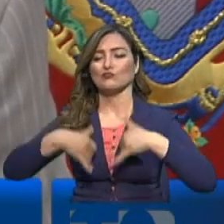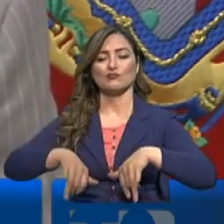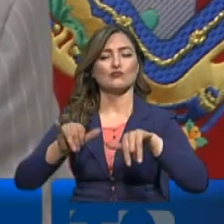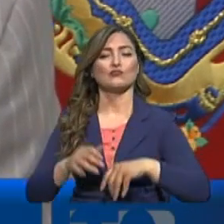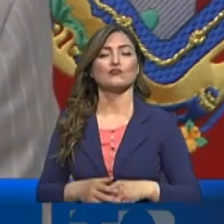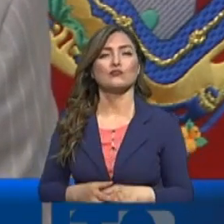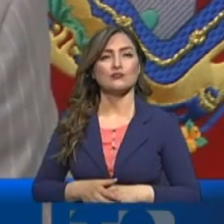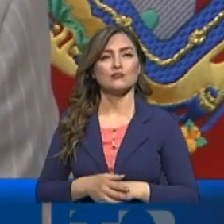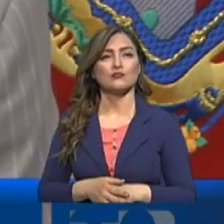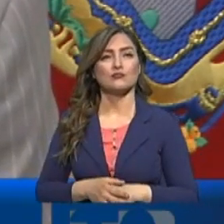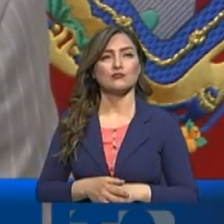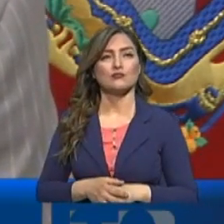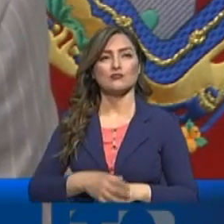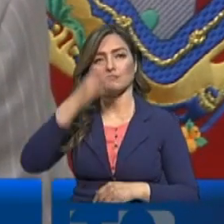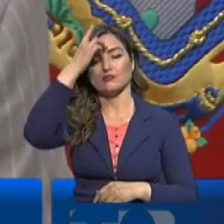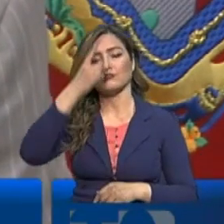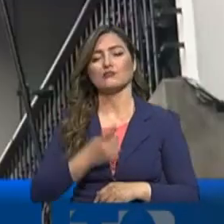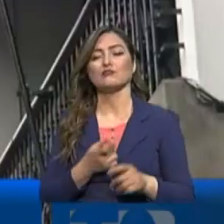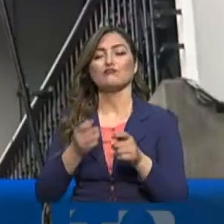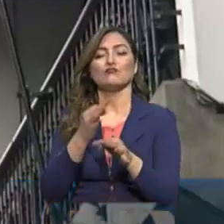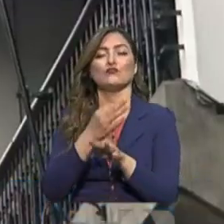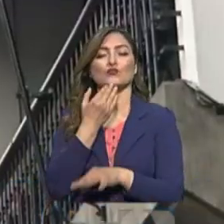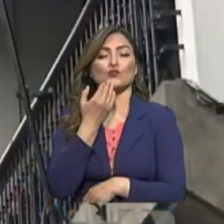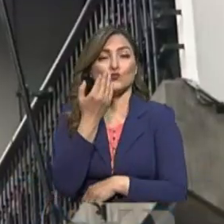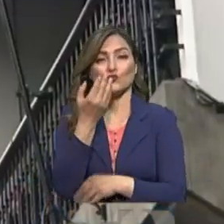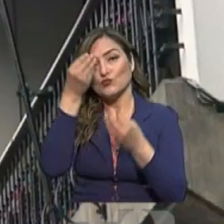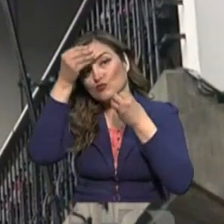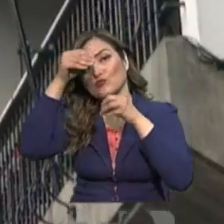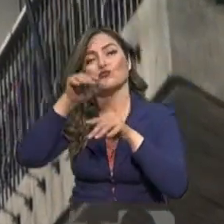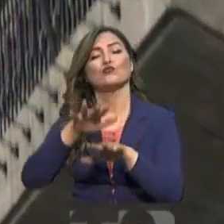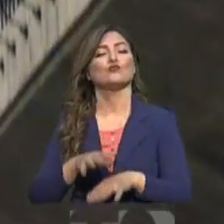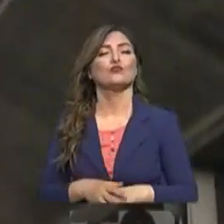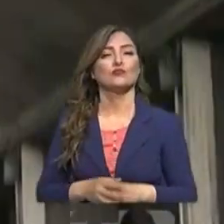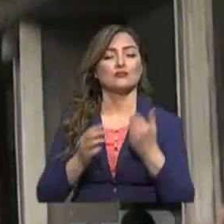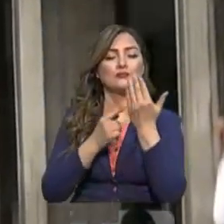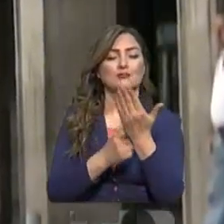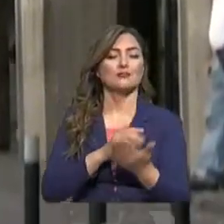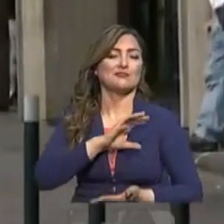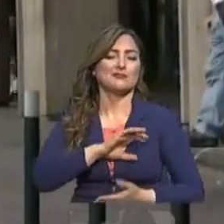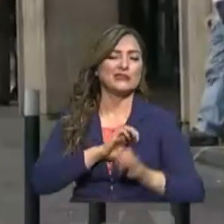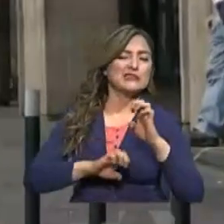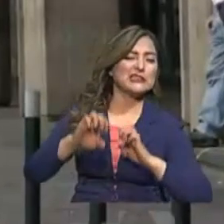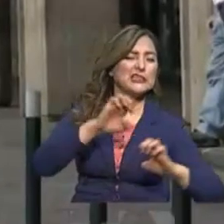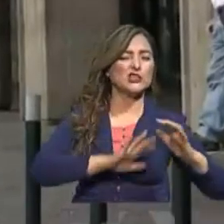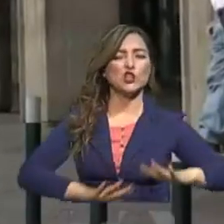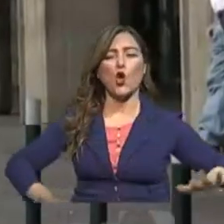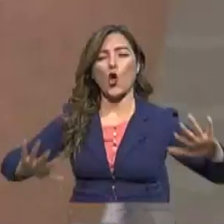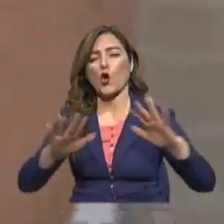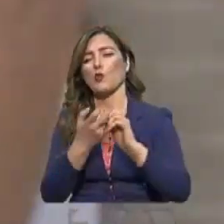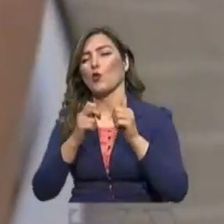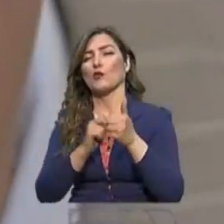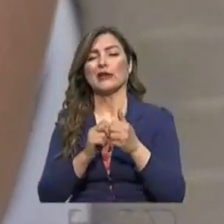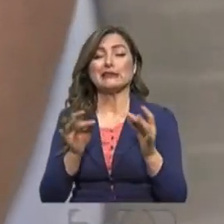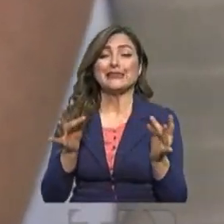y entonces estamos definiendo en qué va a estar la operación. También dio a conocer que en este breve análisis hecho al municipio se encontró con